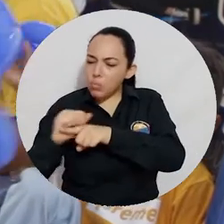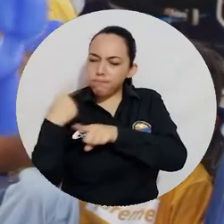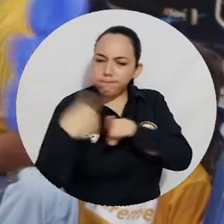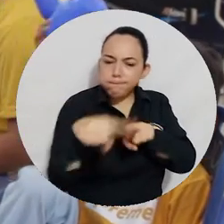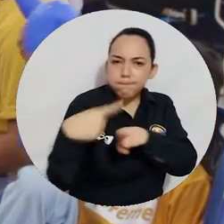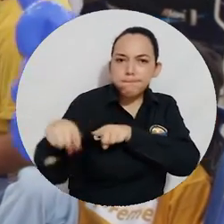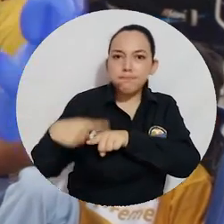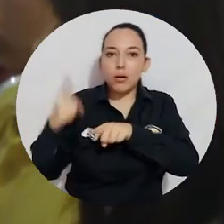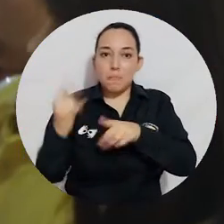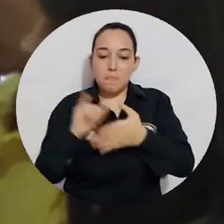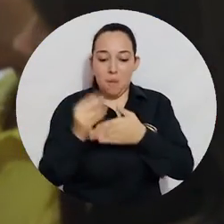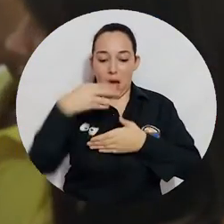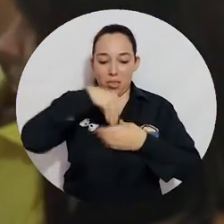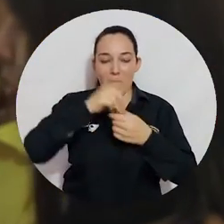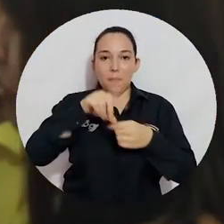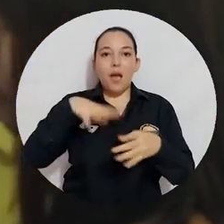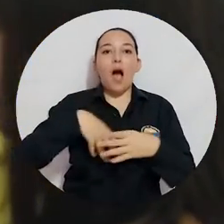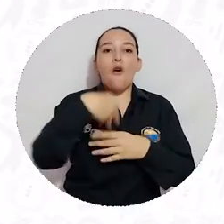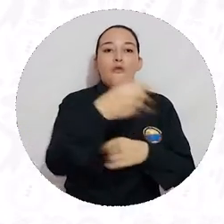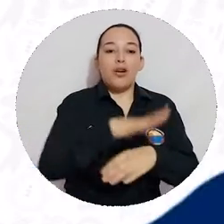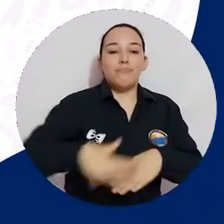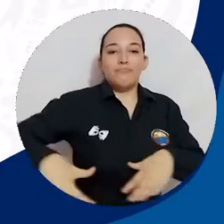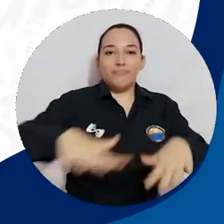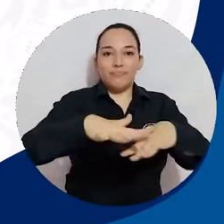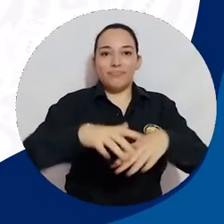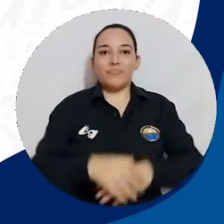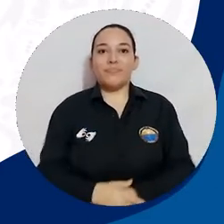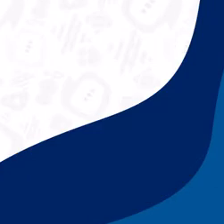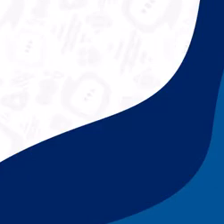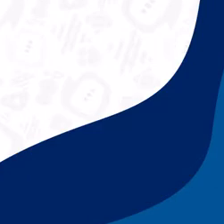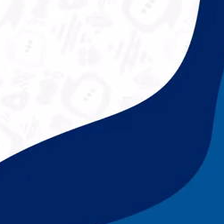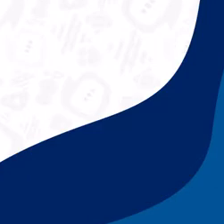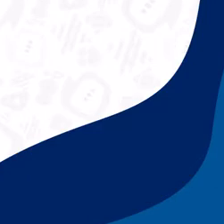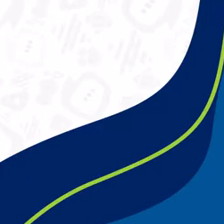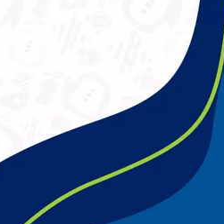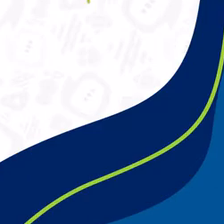valor agregado en el público interno y externo.